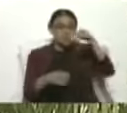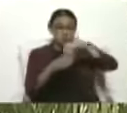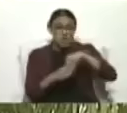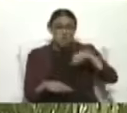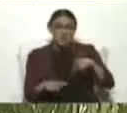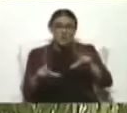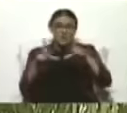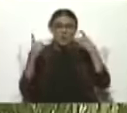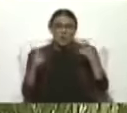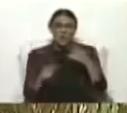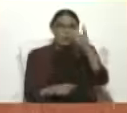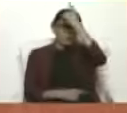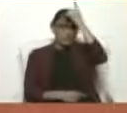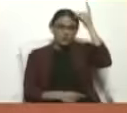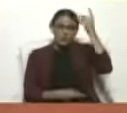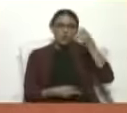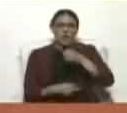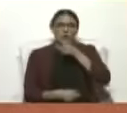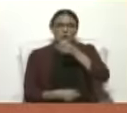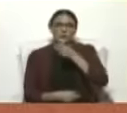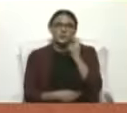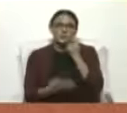vicepresidente Diosdado Cabello.